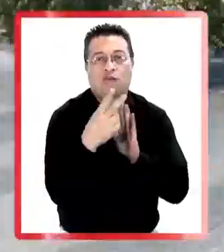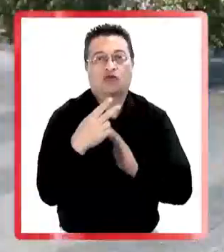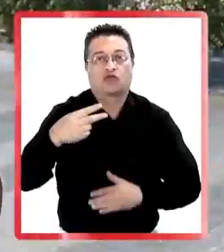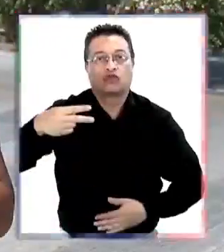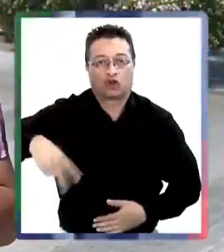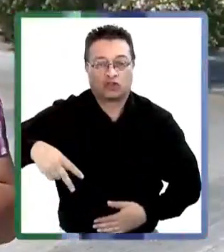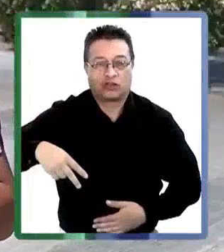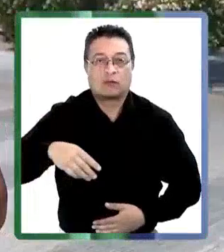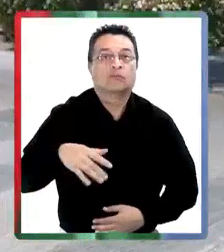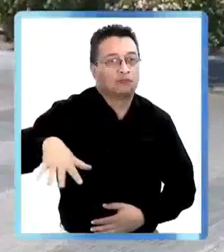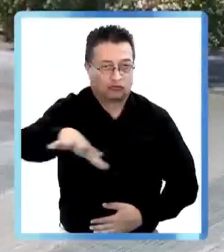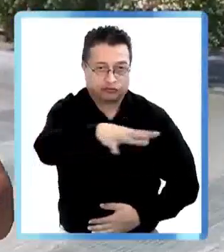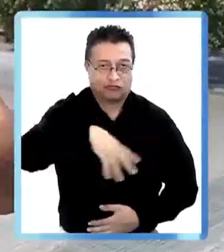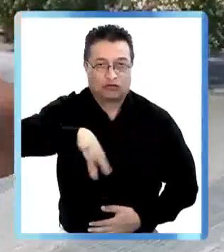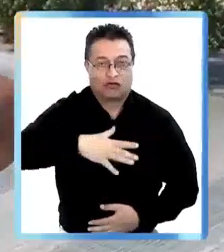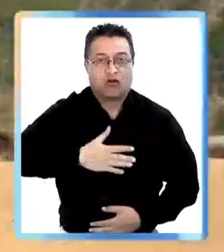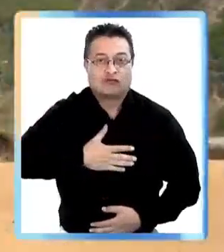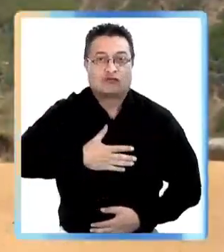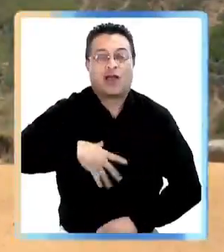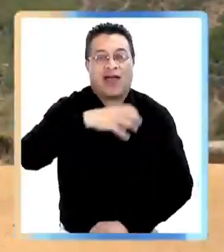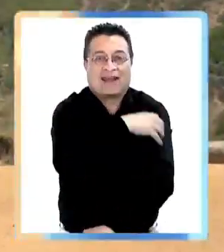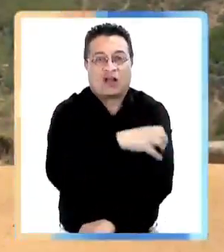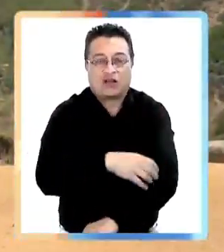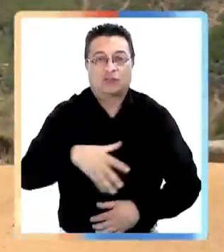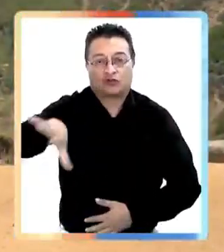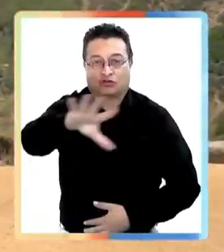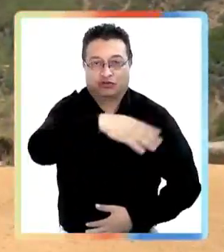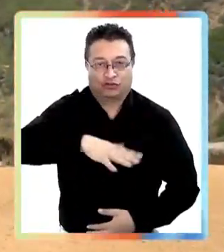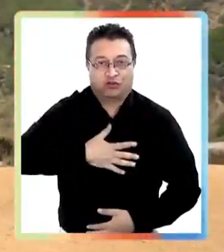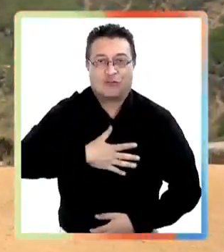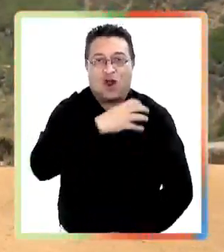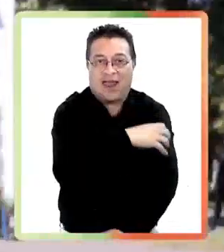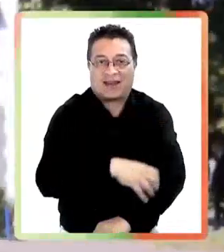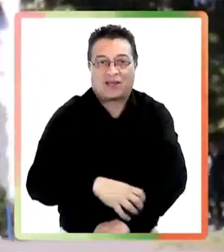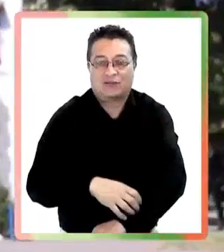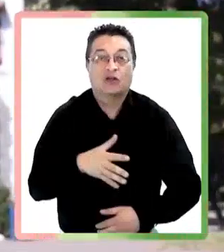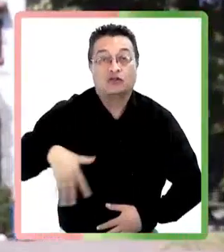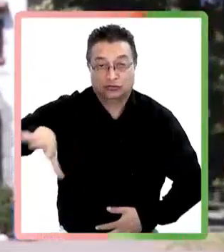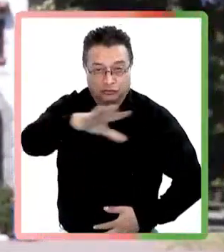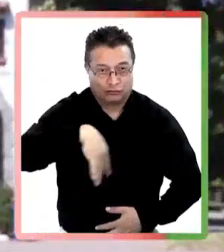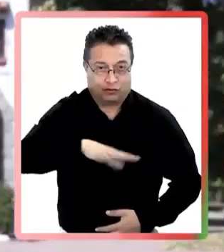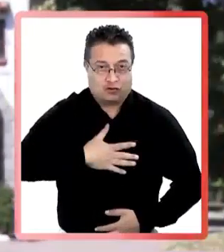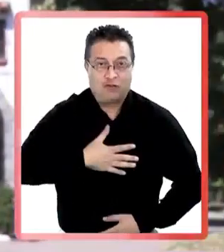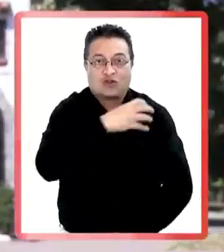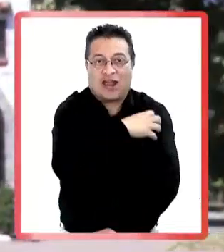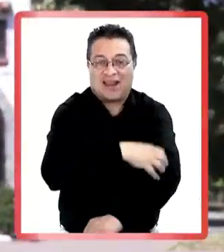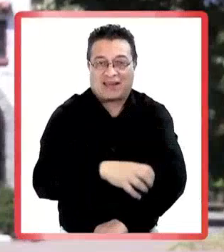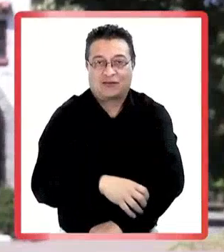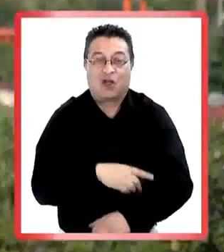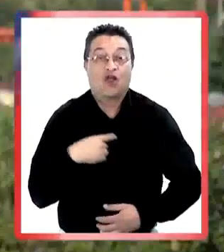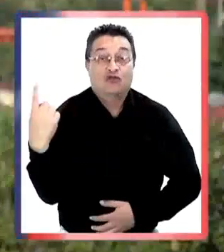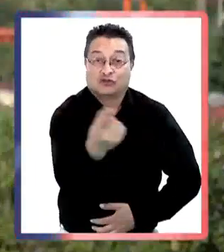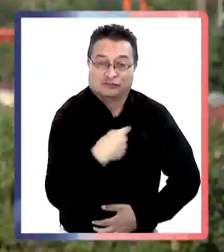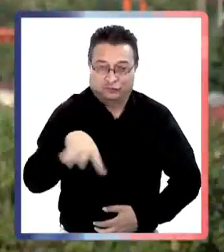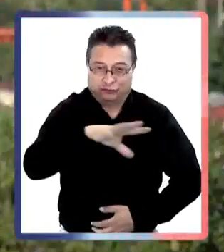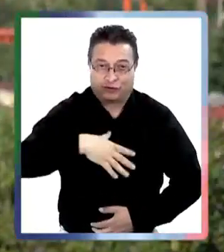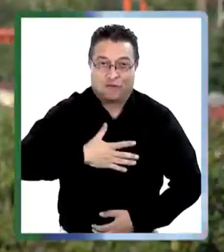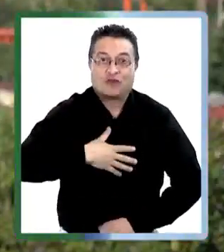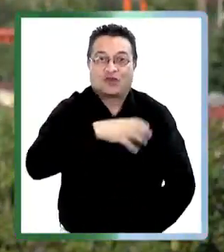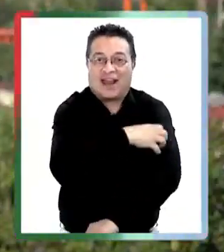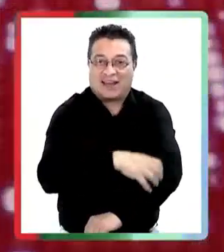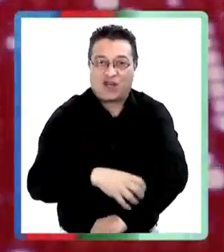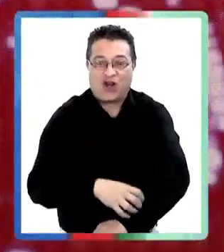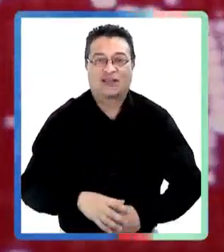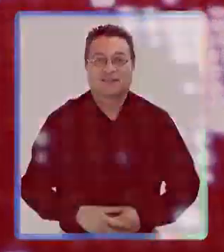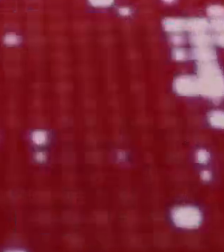Noticias, somos las regiones. Somos las regiones. Somos las regiones. Somos las